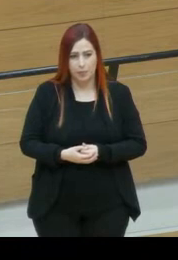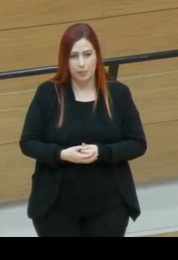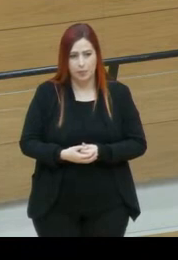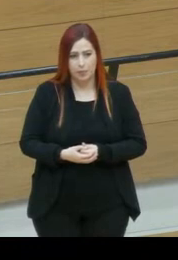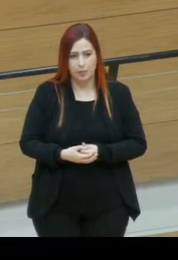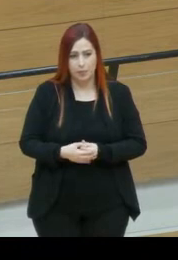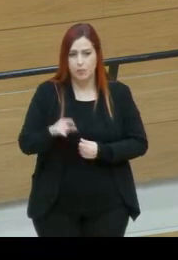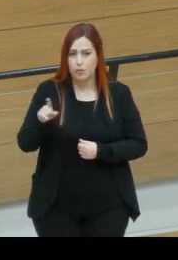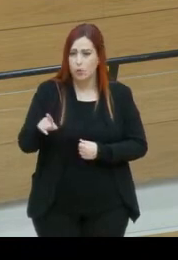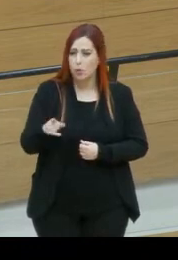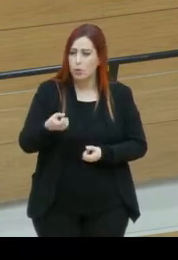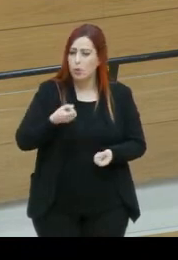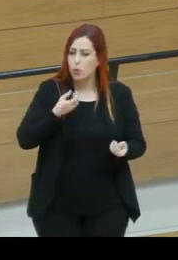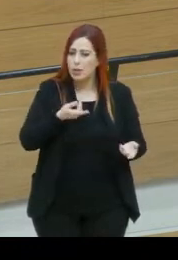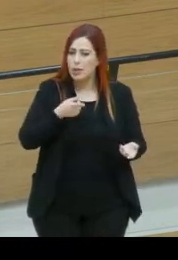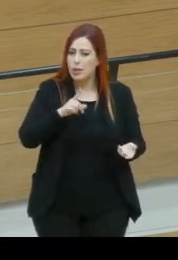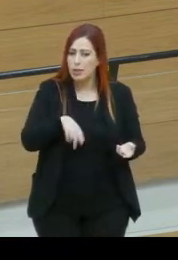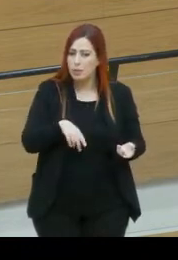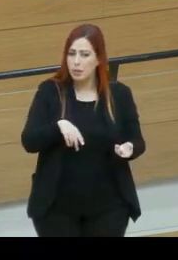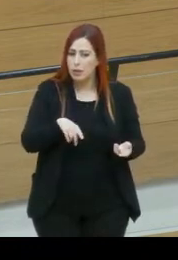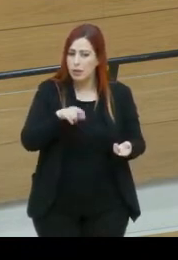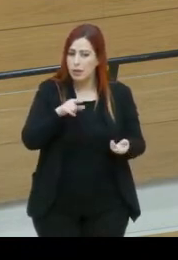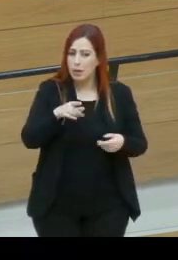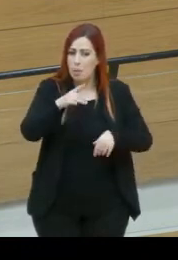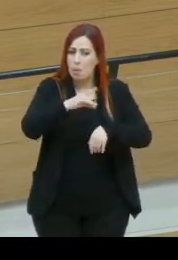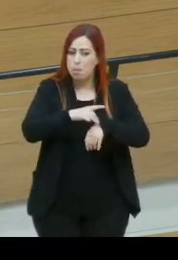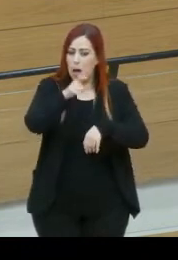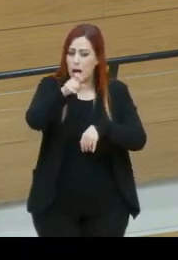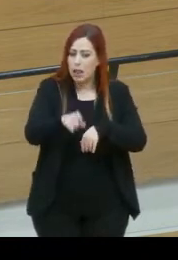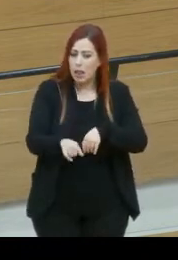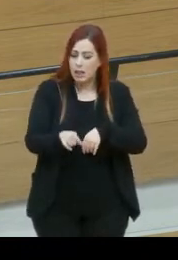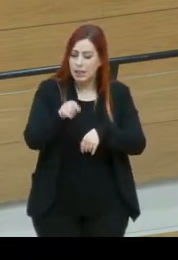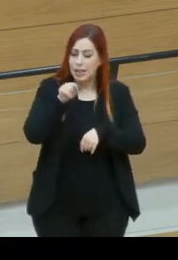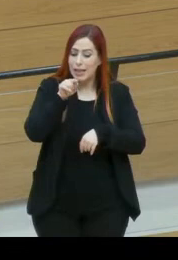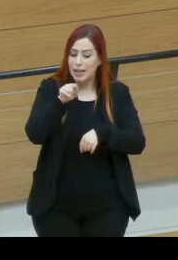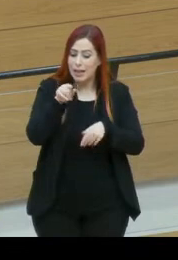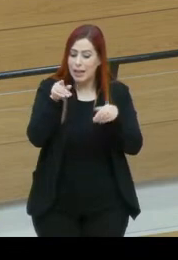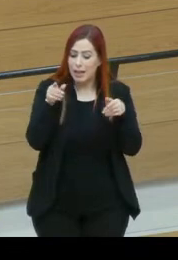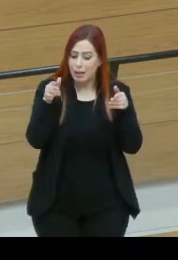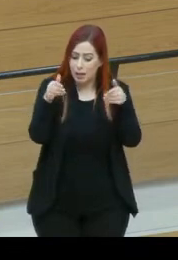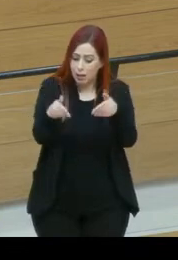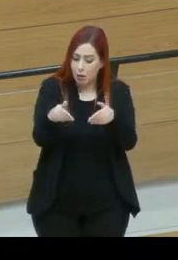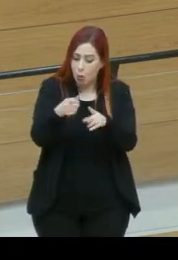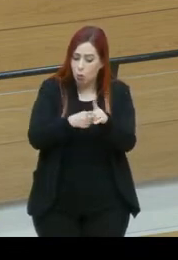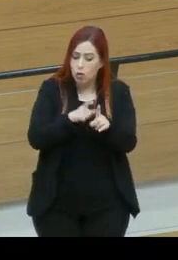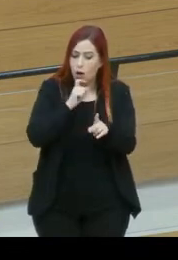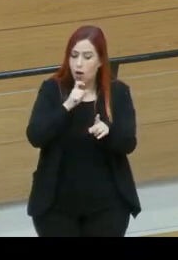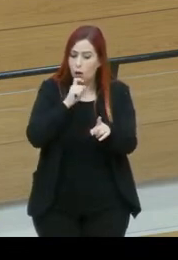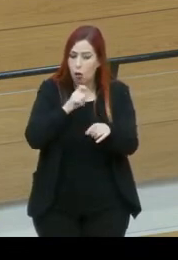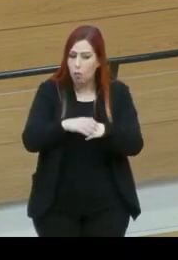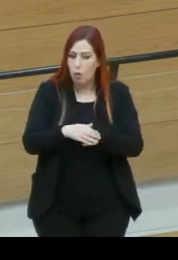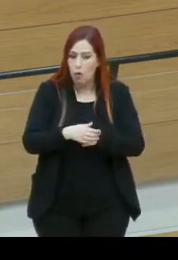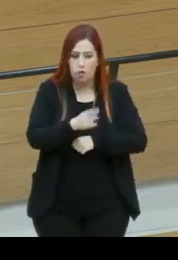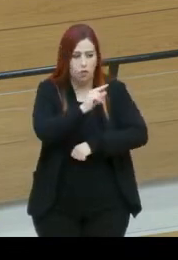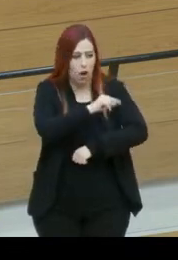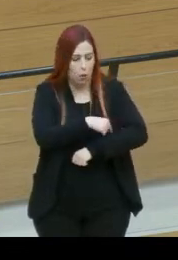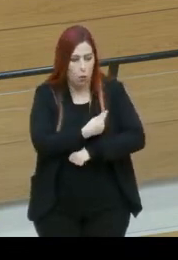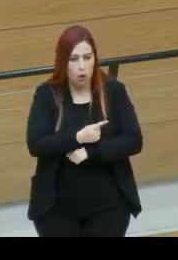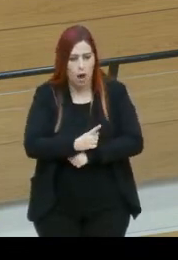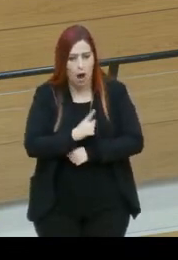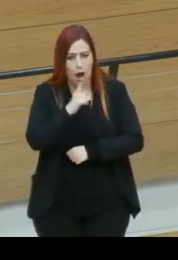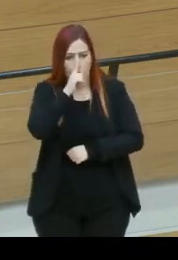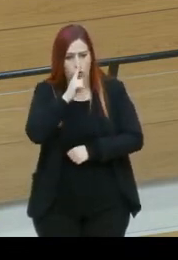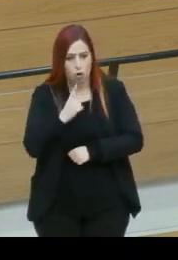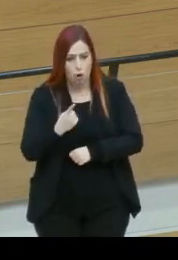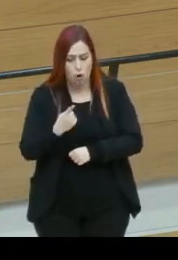¿Y has comentado cómo inocularías esto en el paciente? Si es una vacuna, un aerosol o algo así. Eso ya no